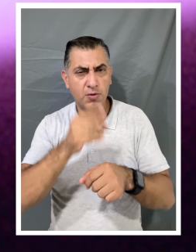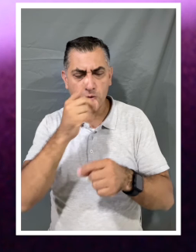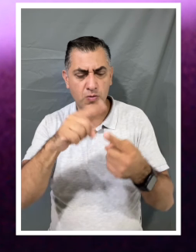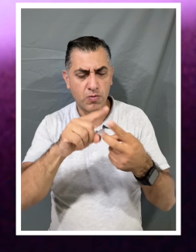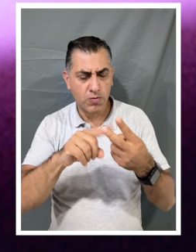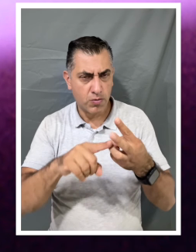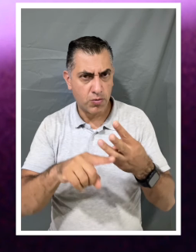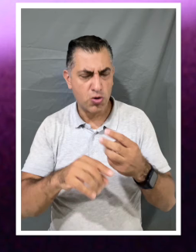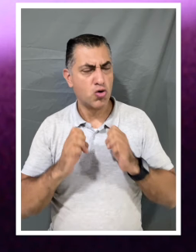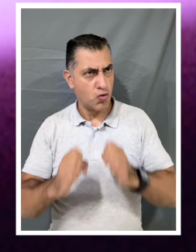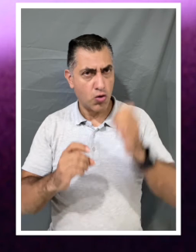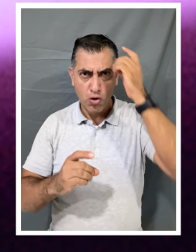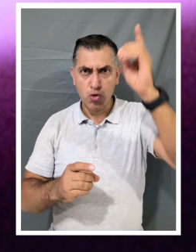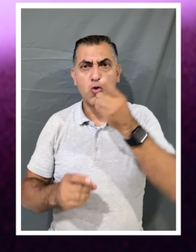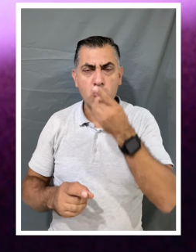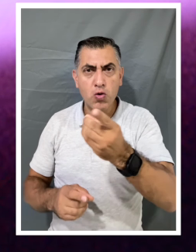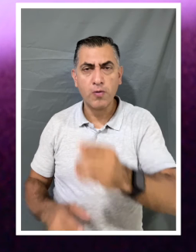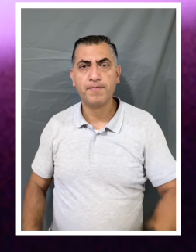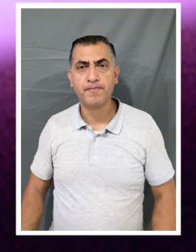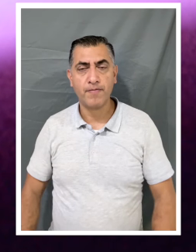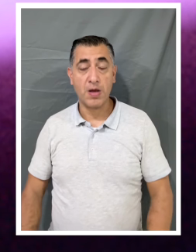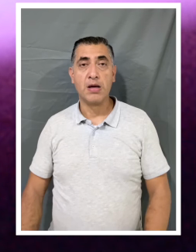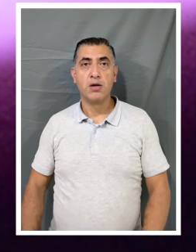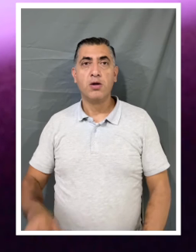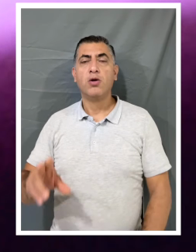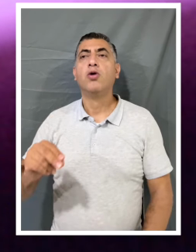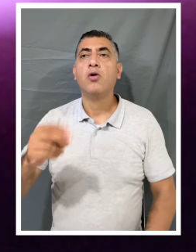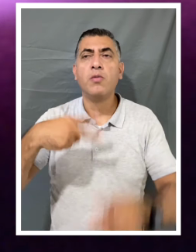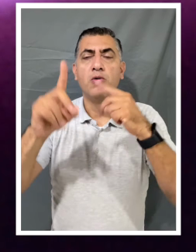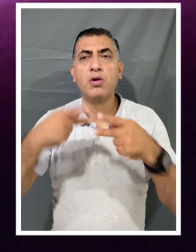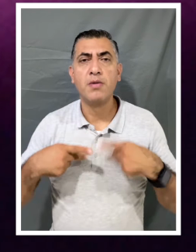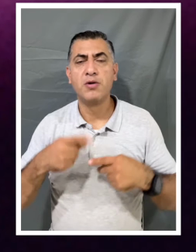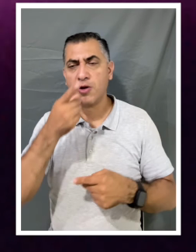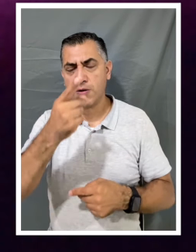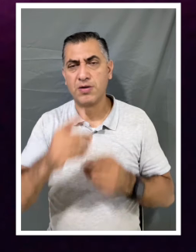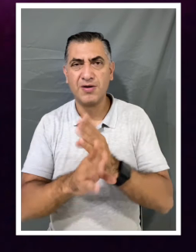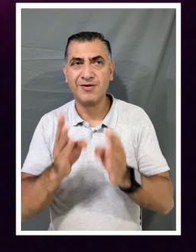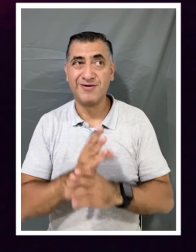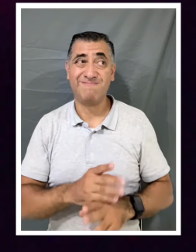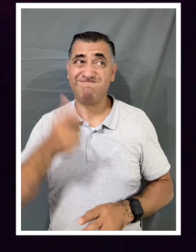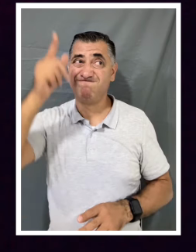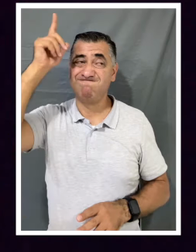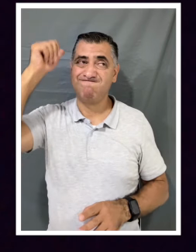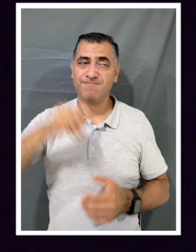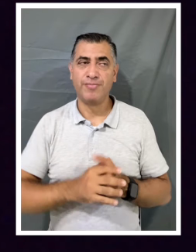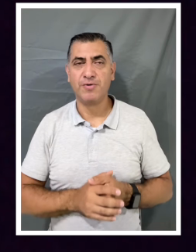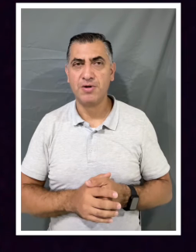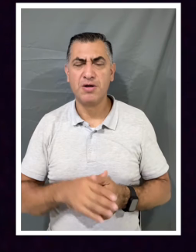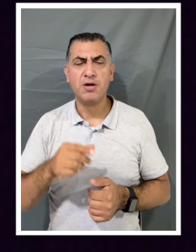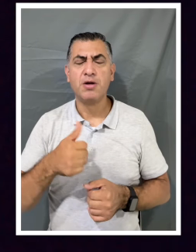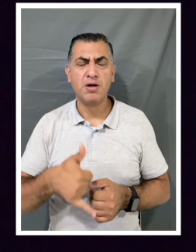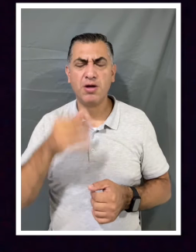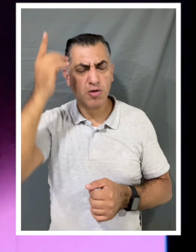importante confirma lo que Dios te ha dicho es decir no va a venir alguien y te va a decir algo que es una locura verad Y que tú ni idea y que Dios